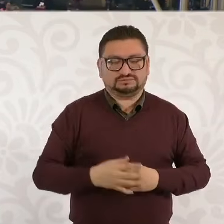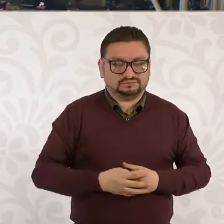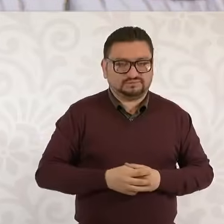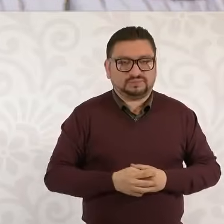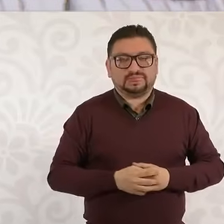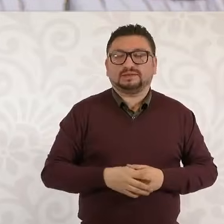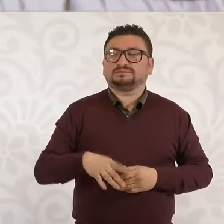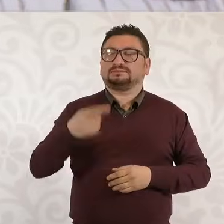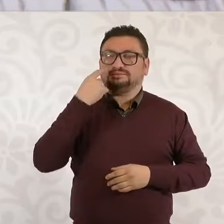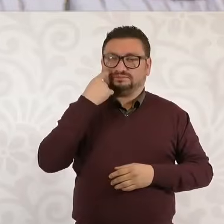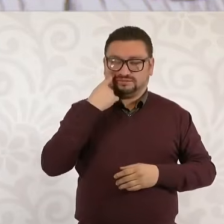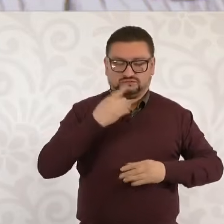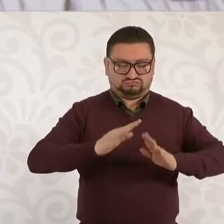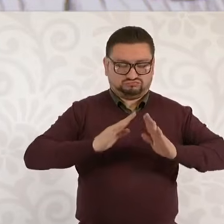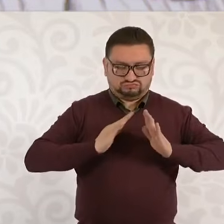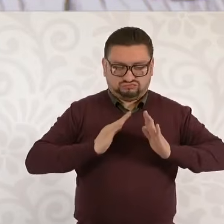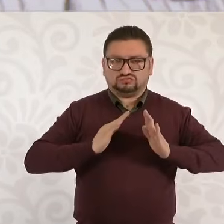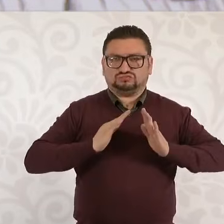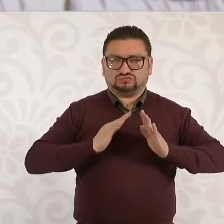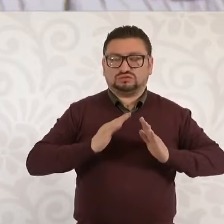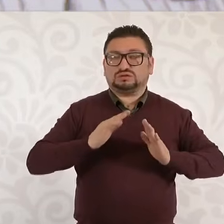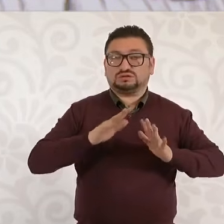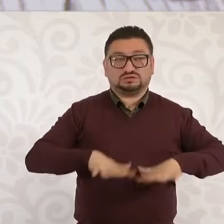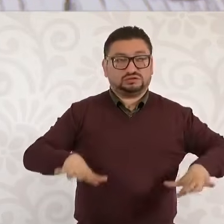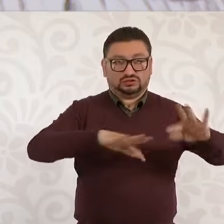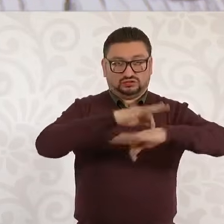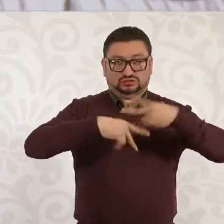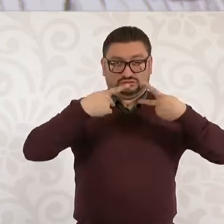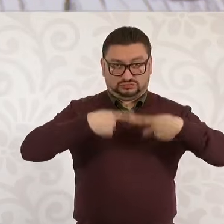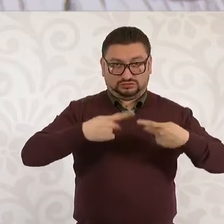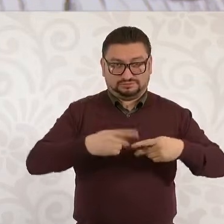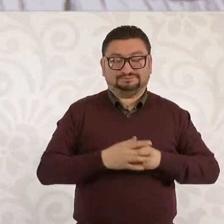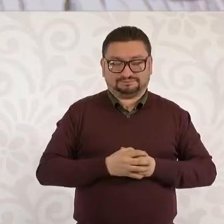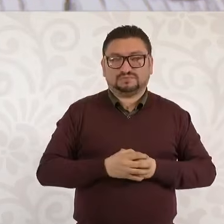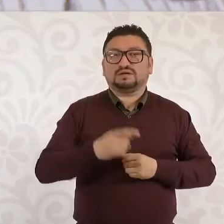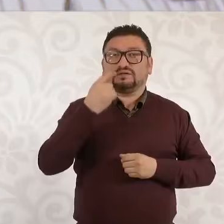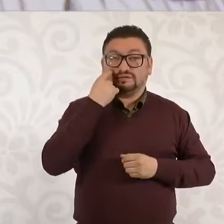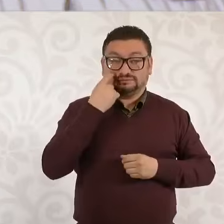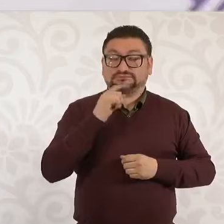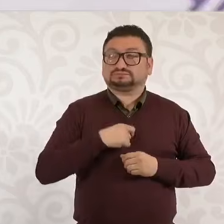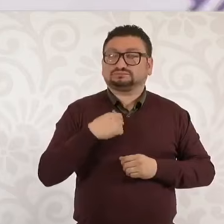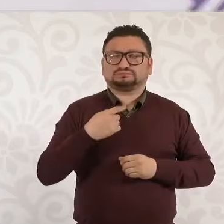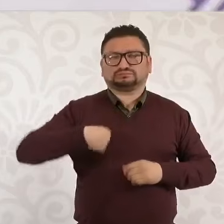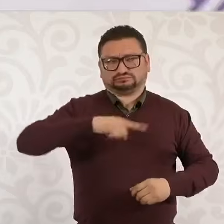Las Fuerzas Armadas Mexicanas, yo lo sostengo, y miren que nosotros venimos de una época,